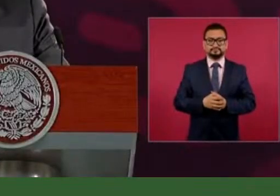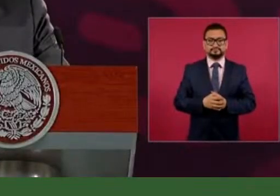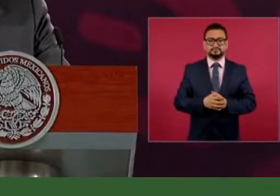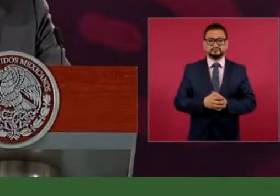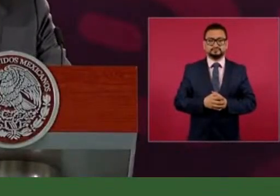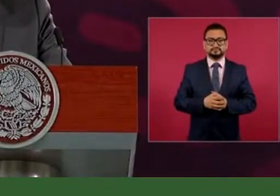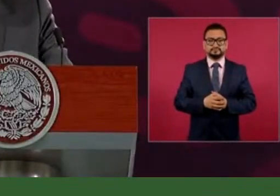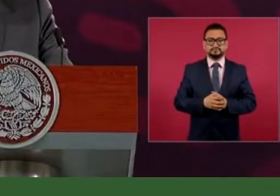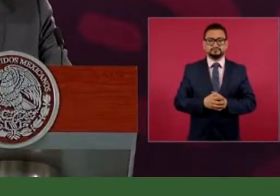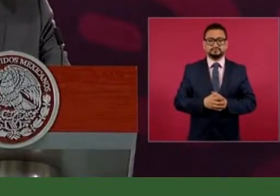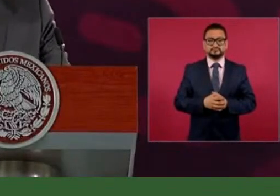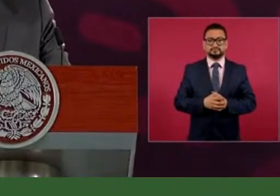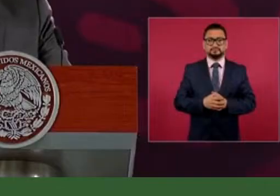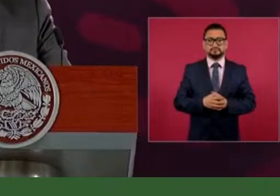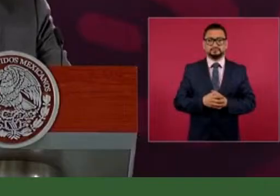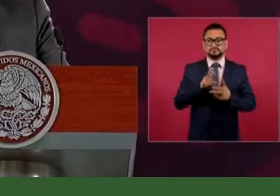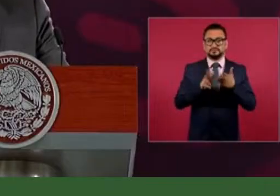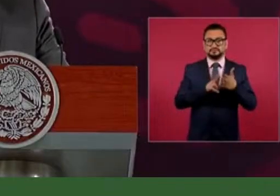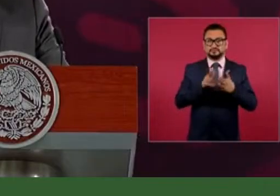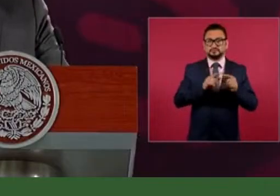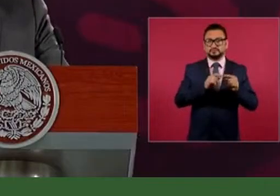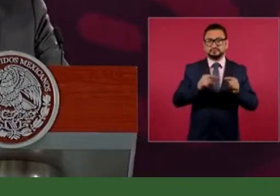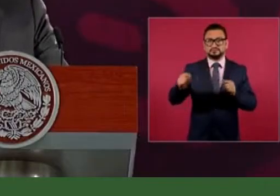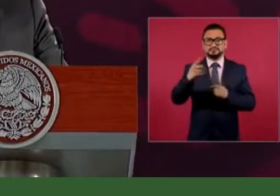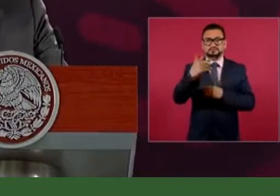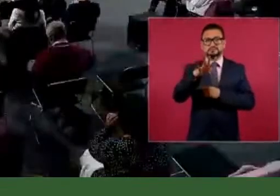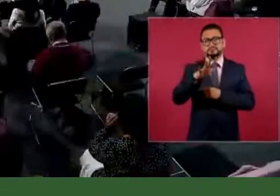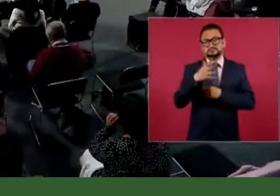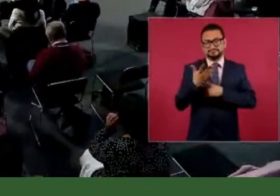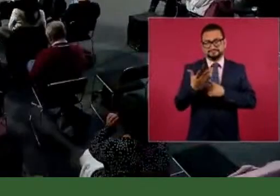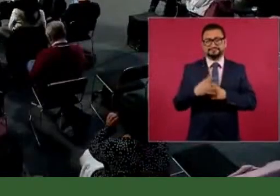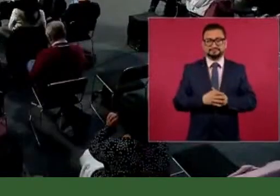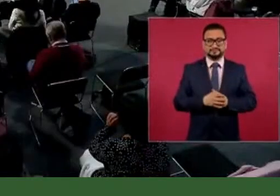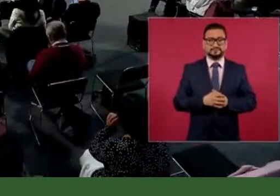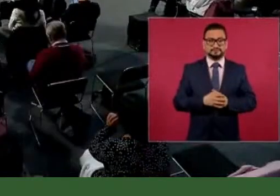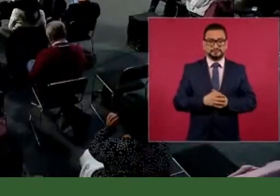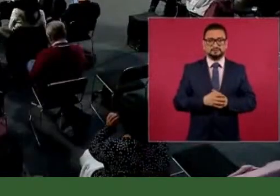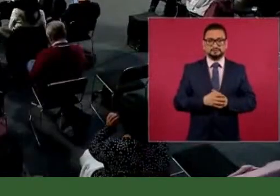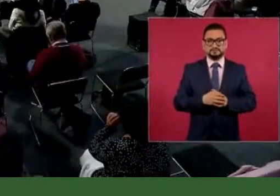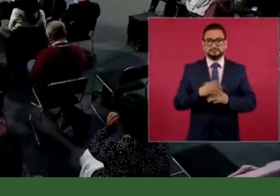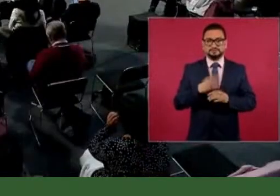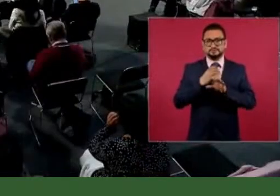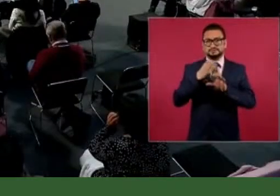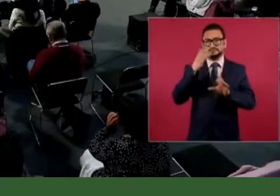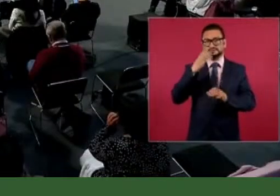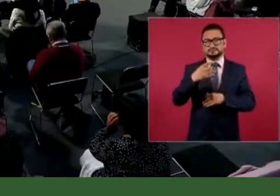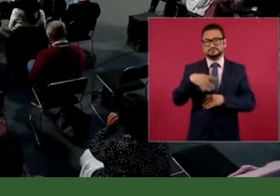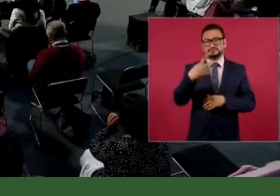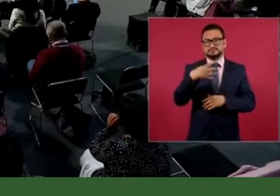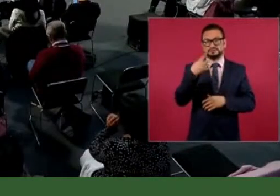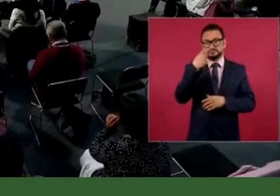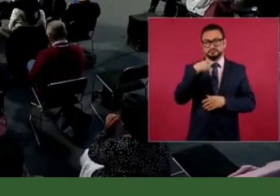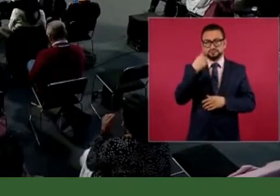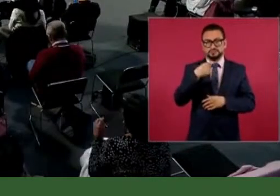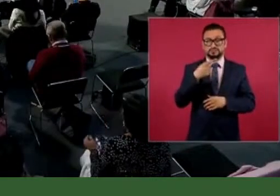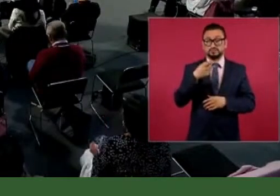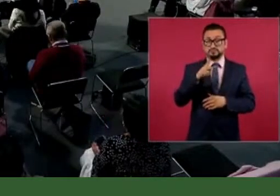Lo que se hace en tren en 10, se hace en autobús 14 horas. Pero no solo es